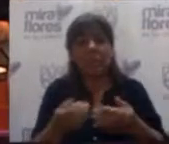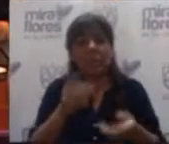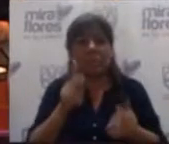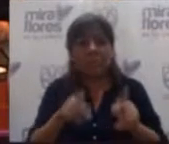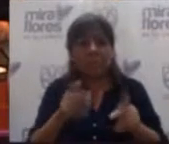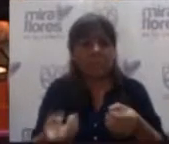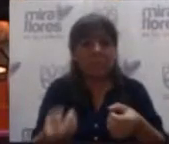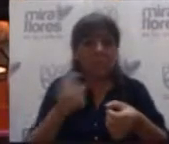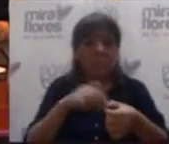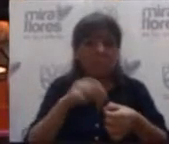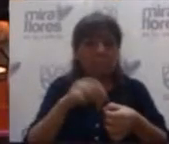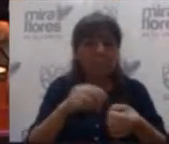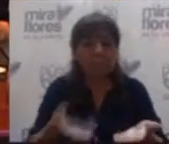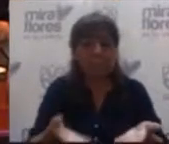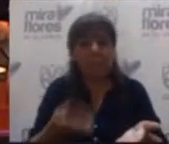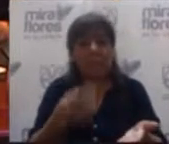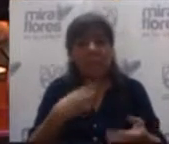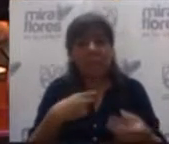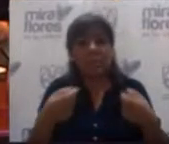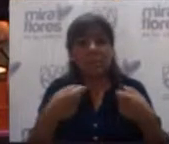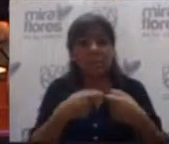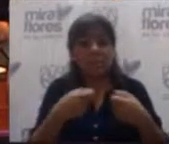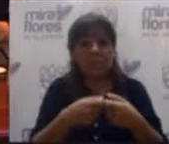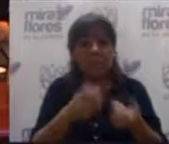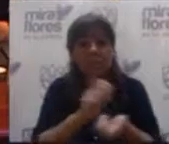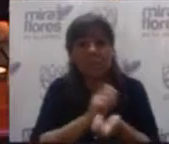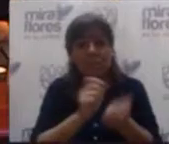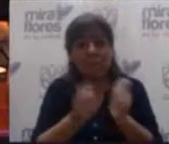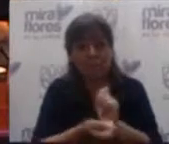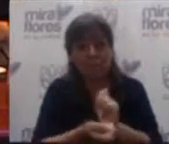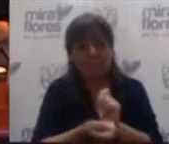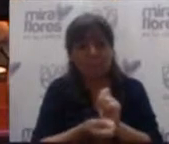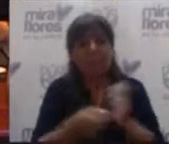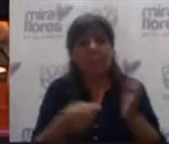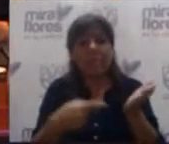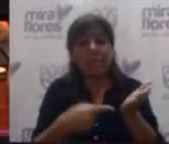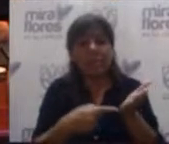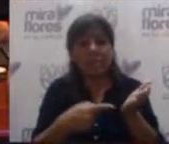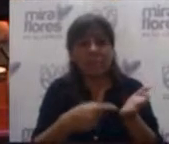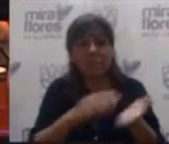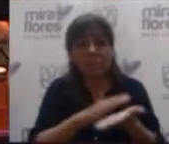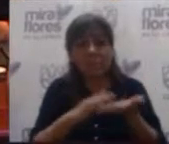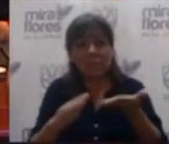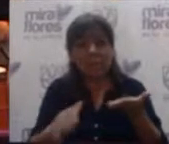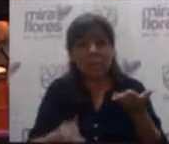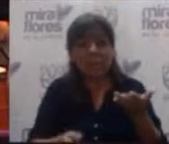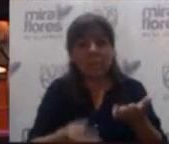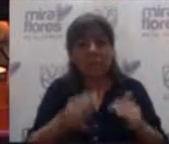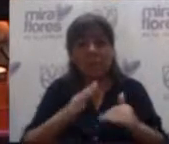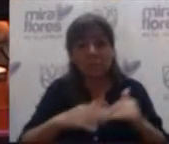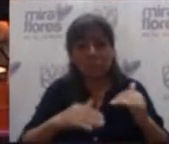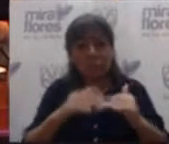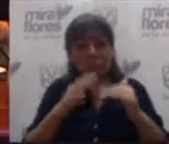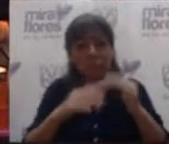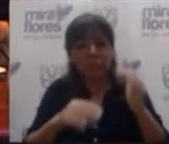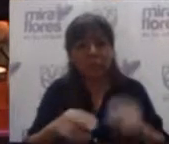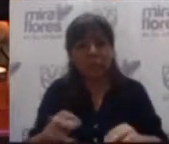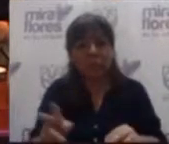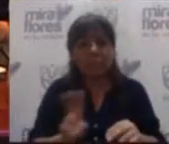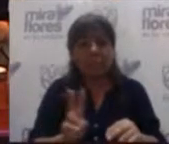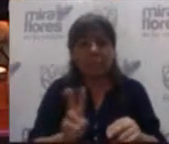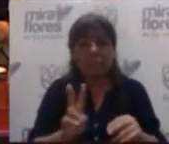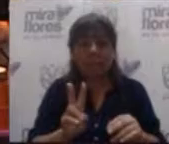en los sectores de energías renovables, tecnologías limpias, construcciones verdes, manejo del agua y los